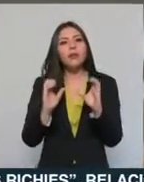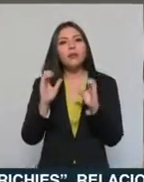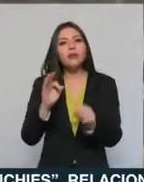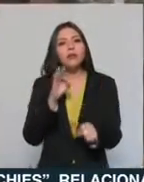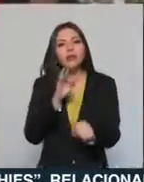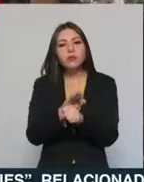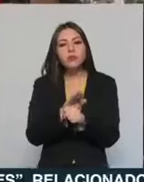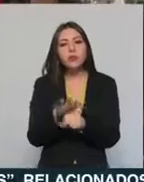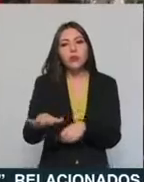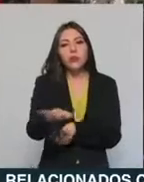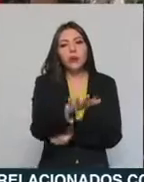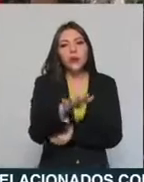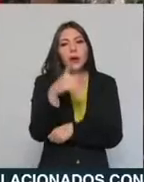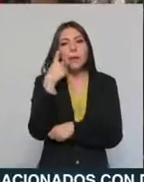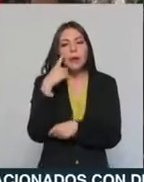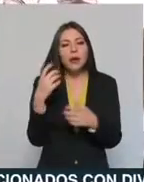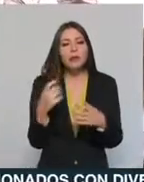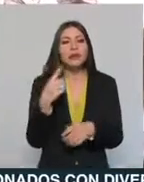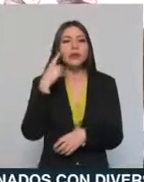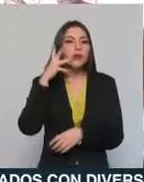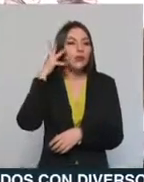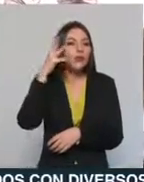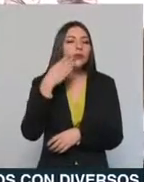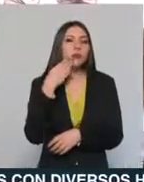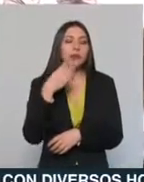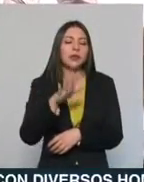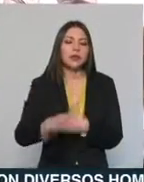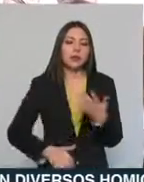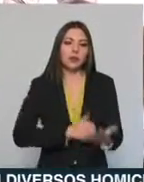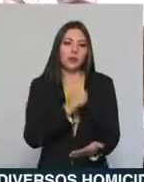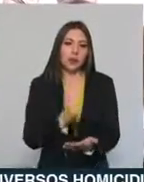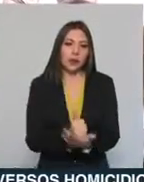para bien de la ciudad. Con imágenes de Joel Arias, Enrique Muñiz, 21 Noticias.